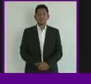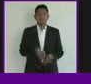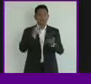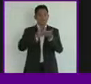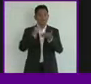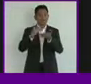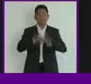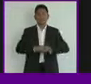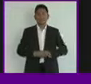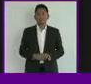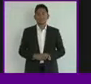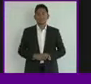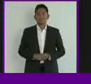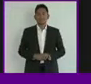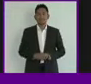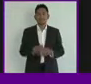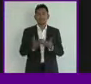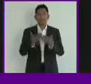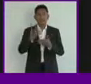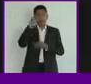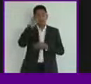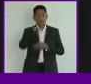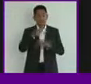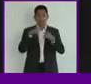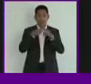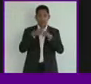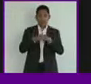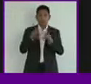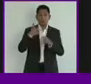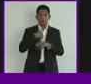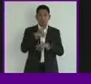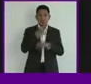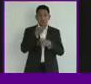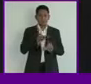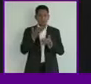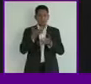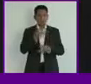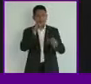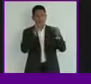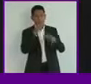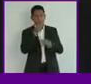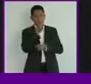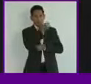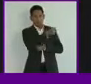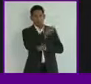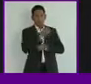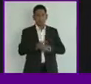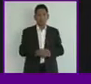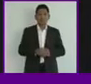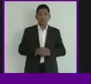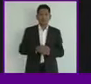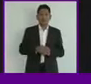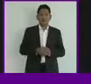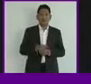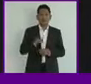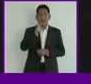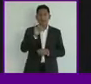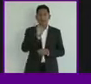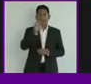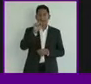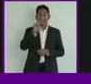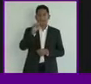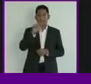Muchas gracias. Y ahora, para dar inicio, voy a ceder el uso de la voz al estudiante del Instituto de Educación Superior Rosario Castellanos, Jesús